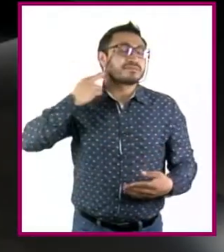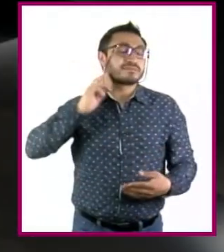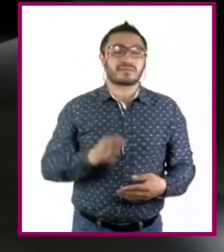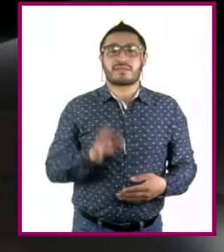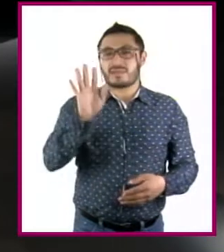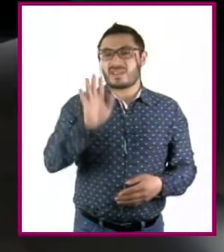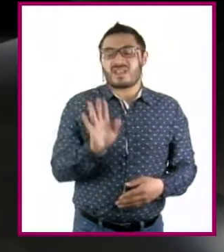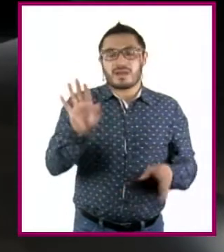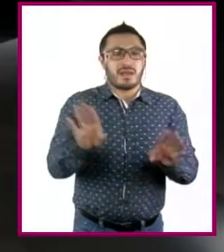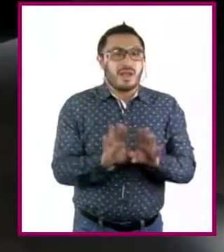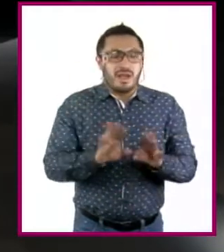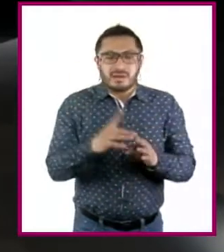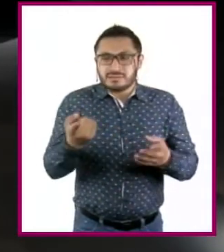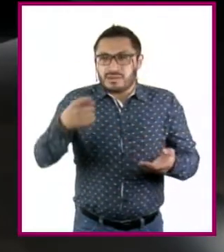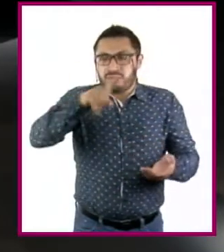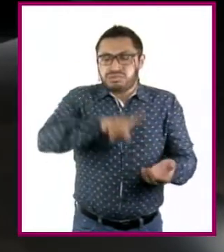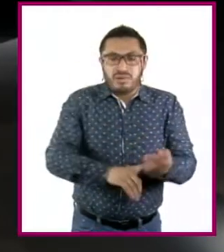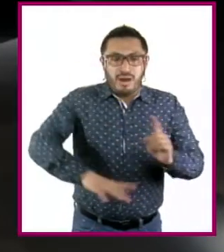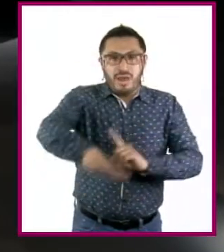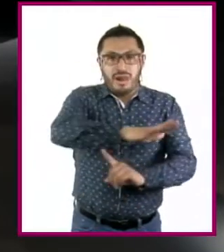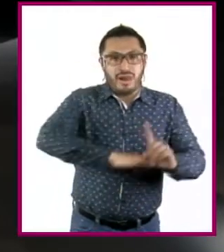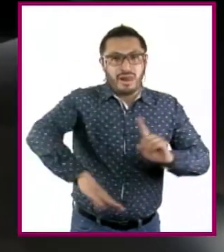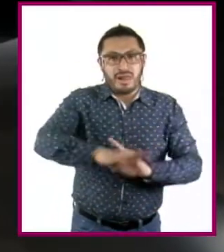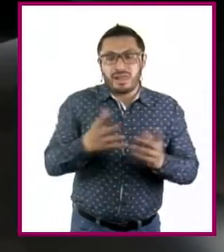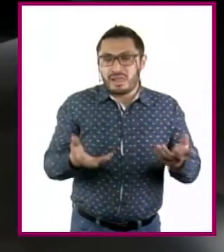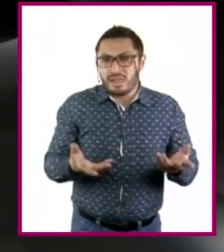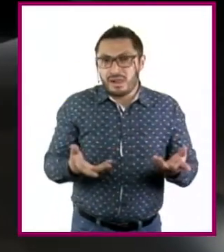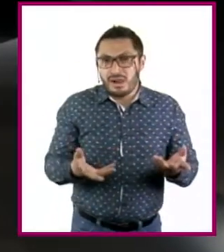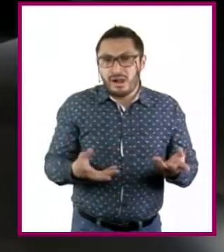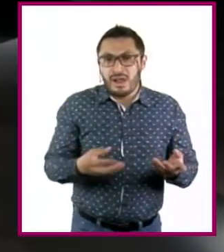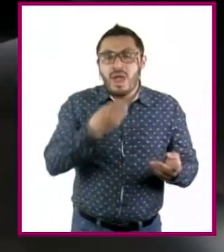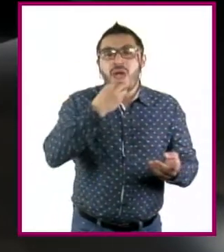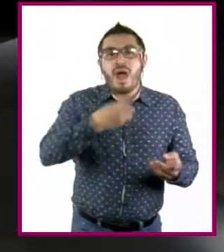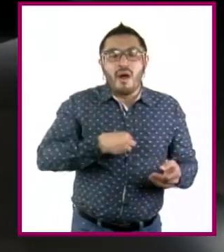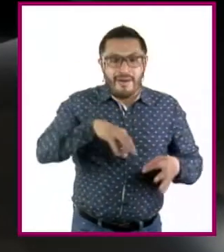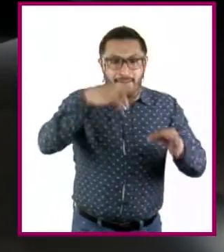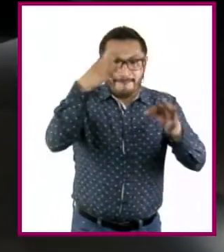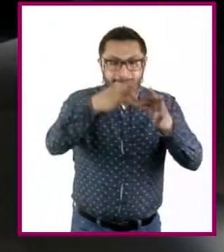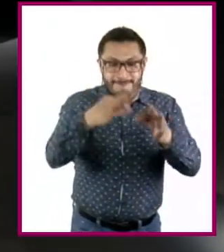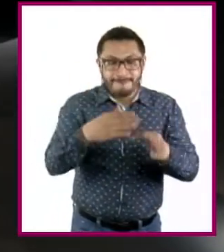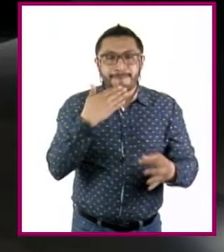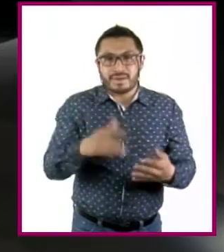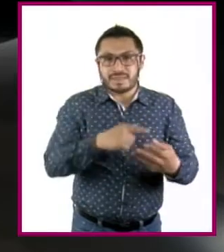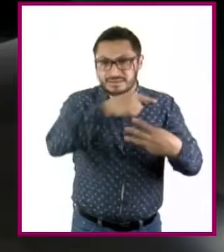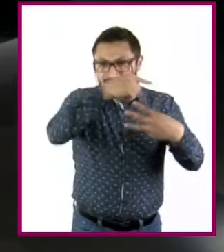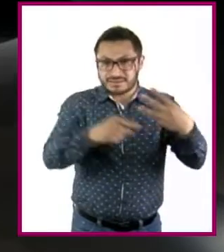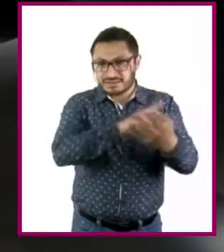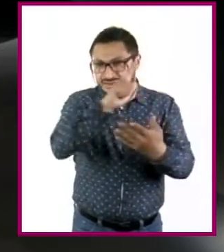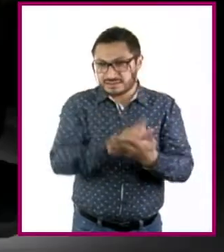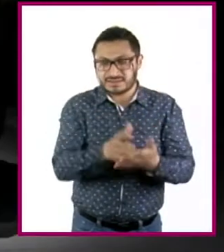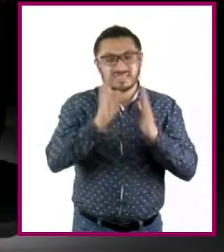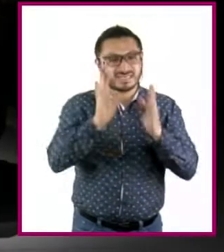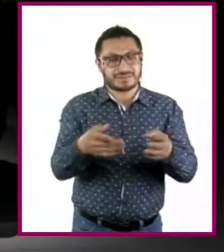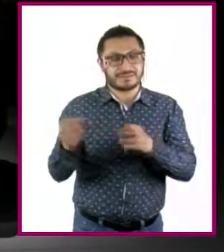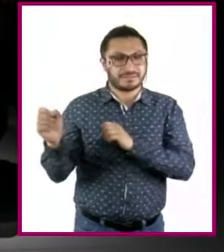ven inmiscuidos en circunstancias en las que, a pesar de cumplir las 3 leyes de la robótica que ya